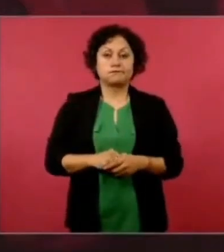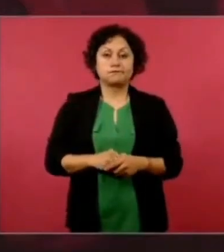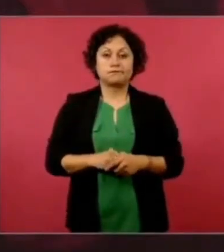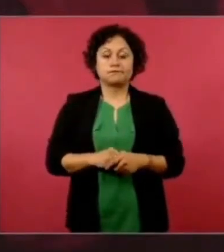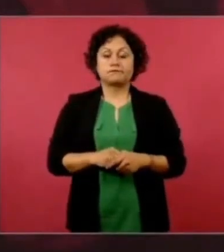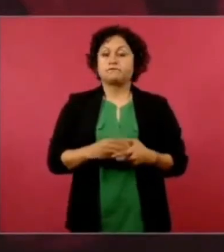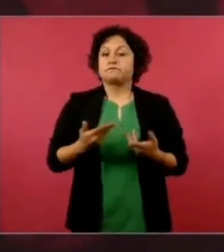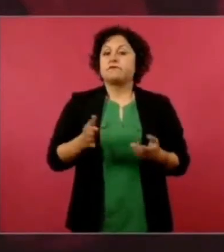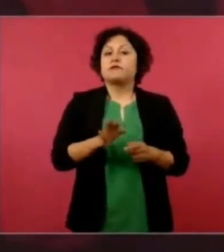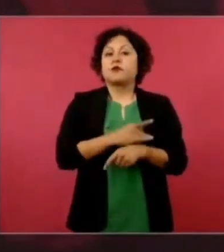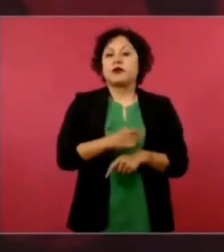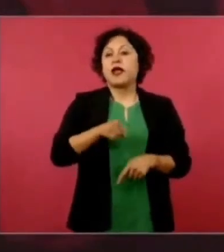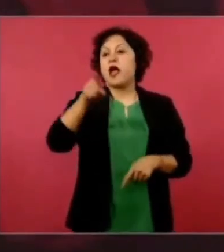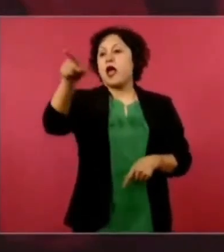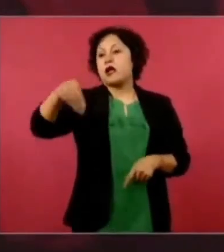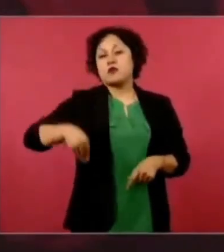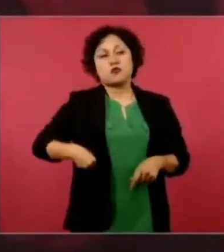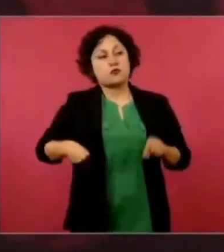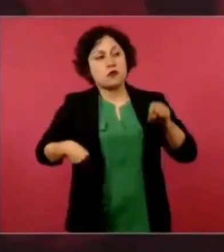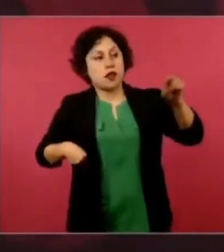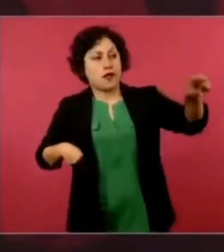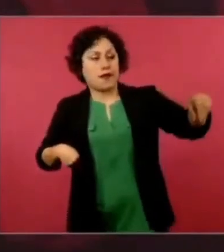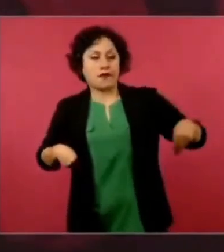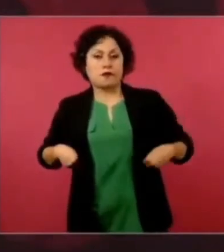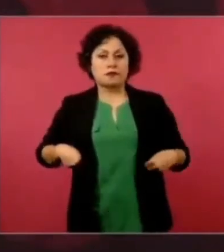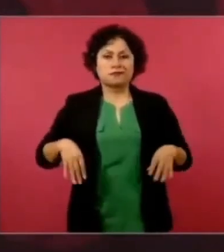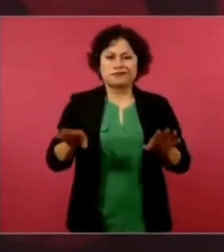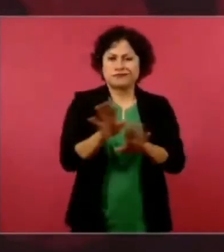culpar a nadie, no, es que todos aceptemos